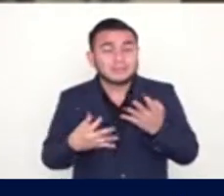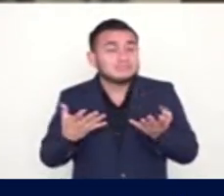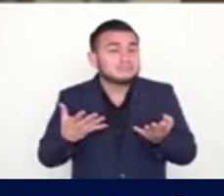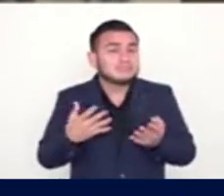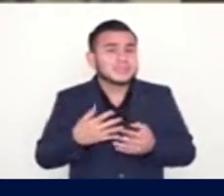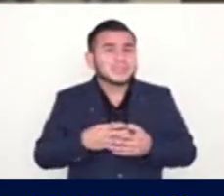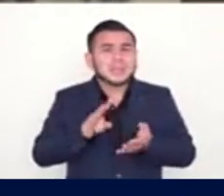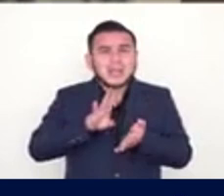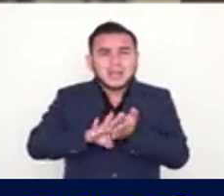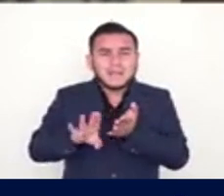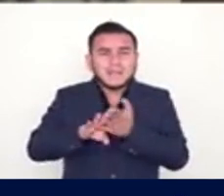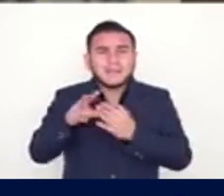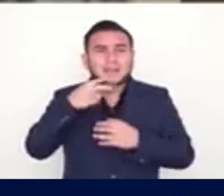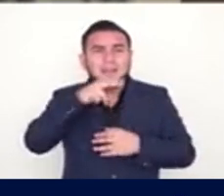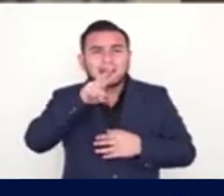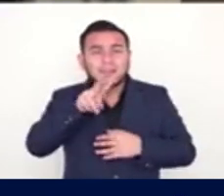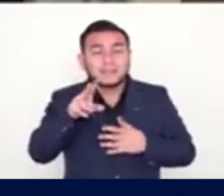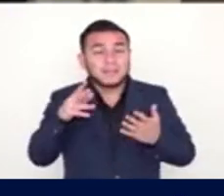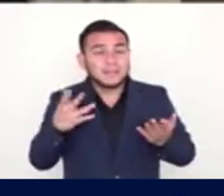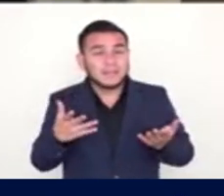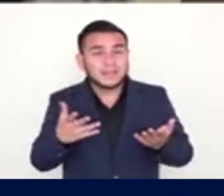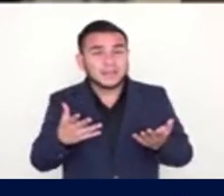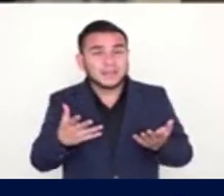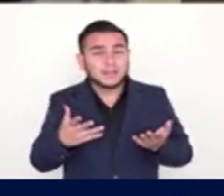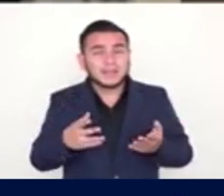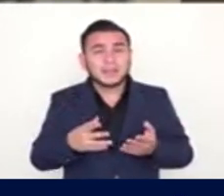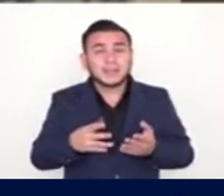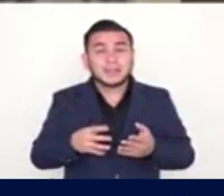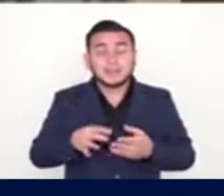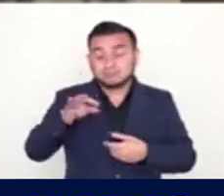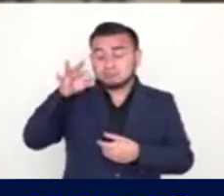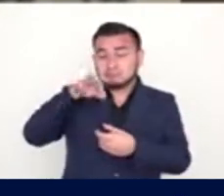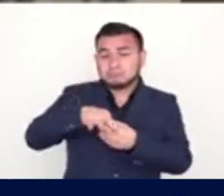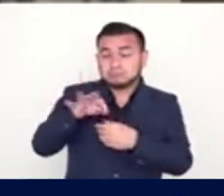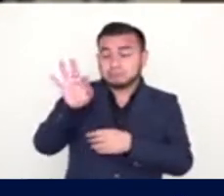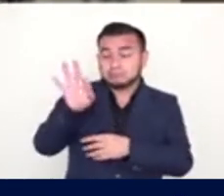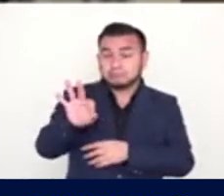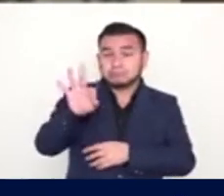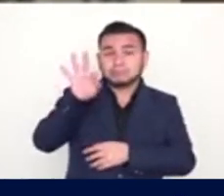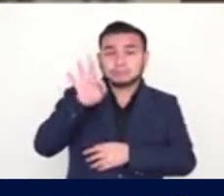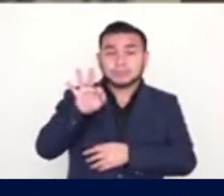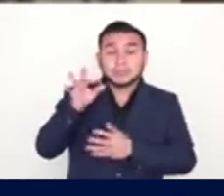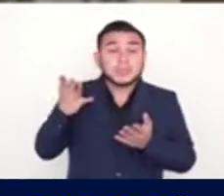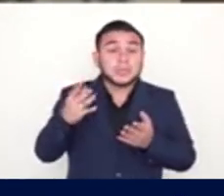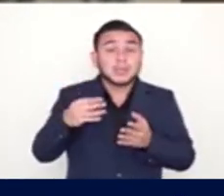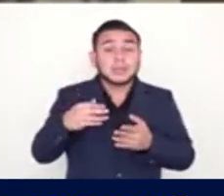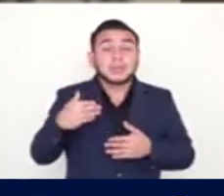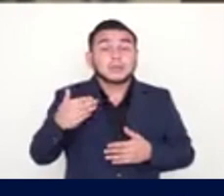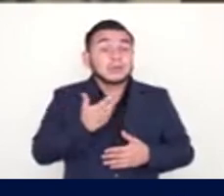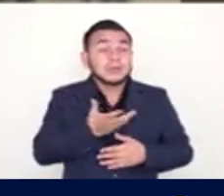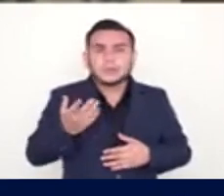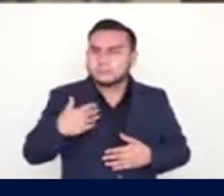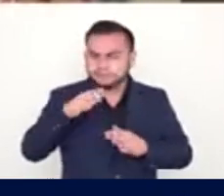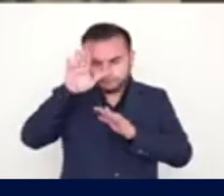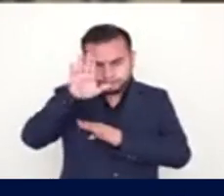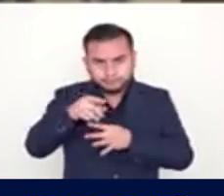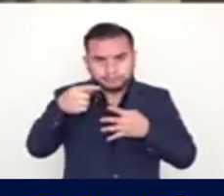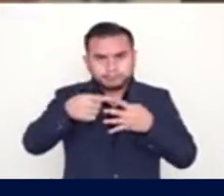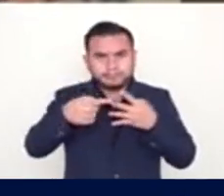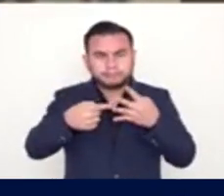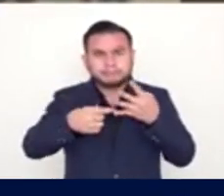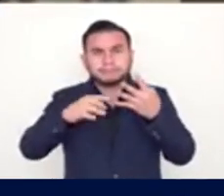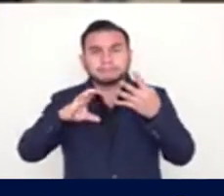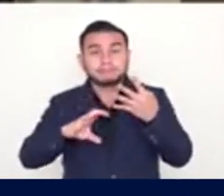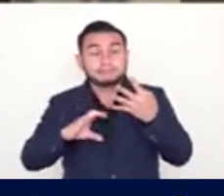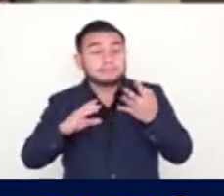miembro y financista del FMLN, que se eligió inconstitucionalmente porque es miembro, se eligió inconstitucionalmente porque es financista